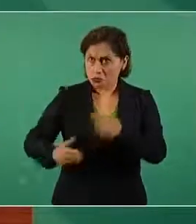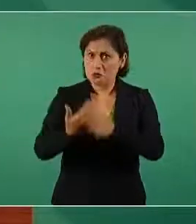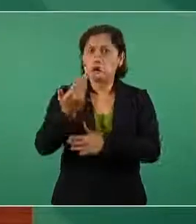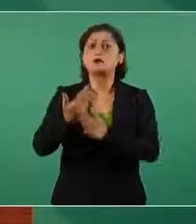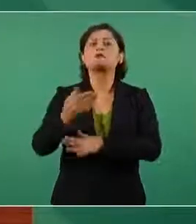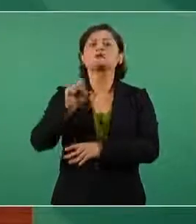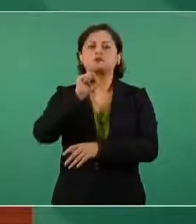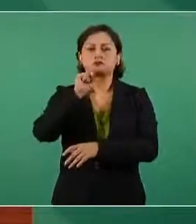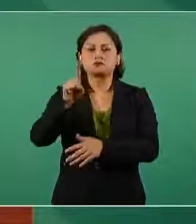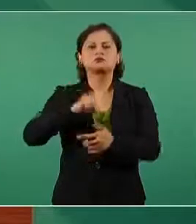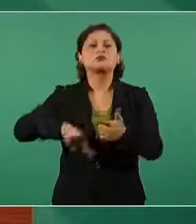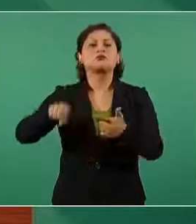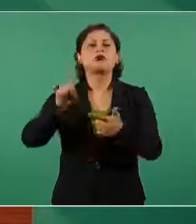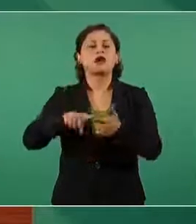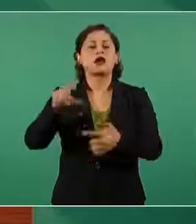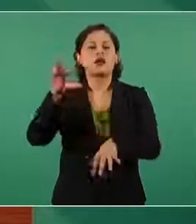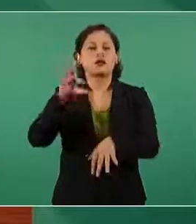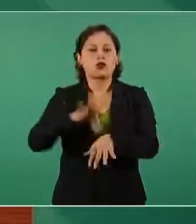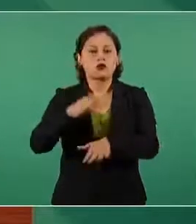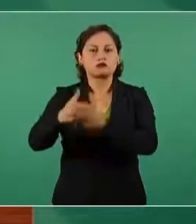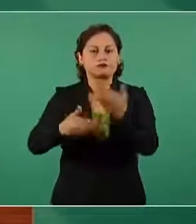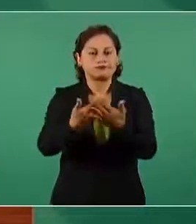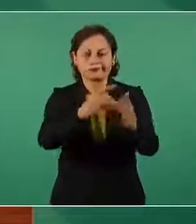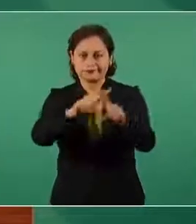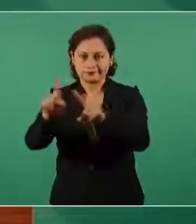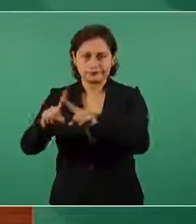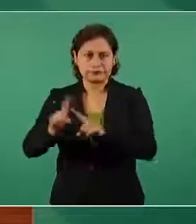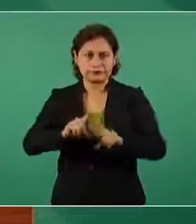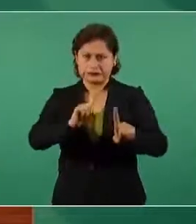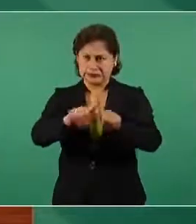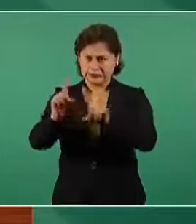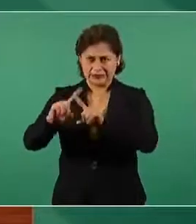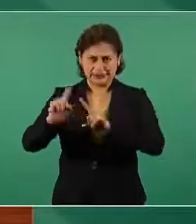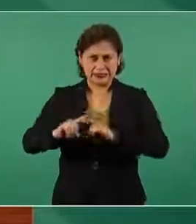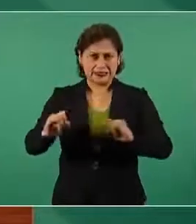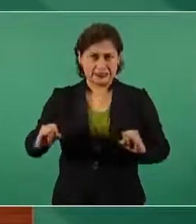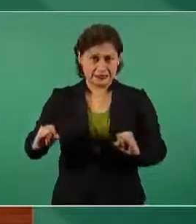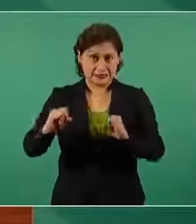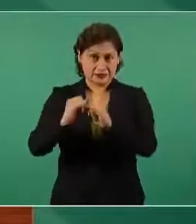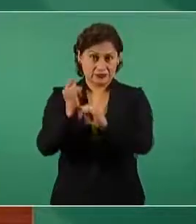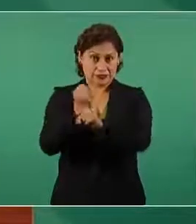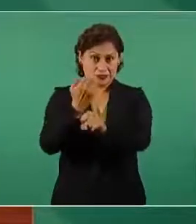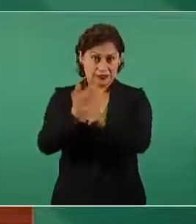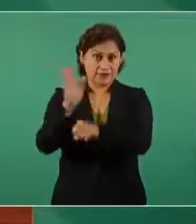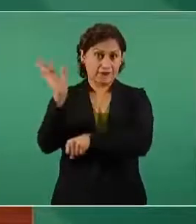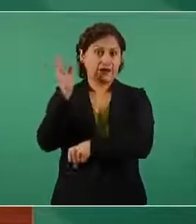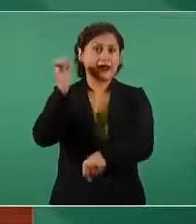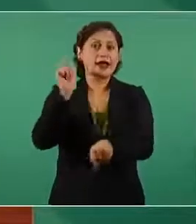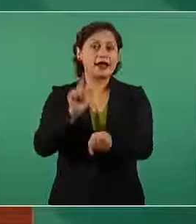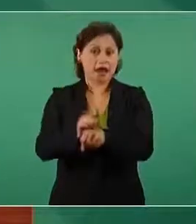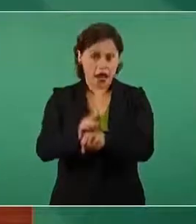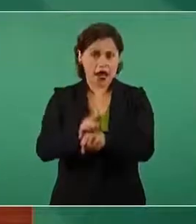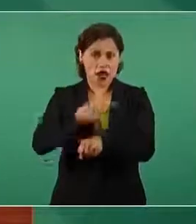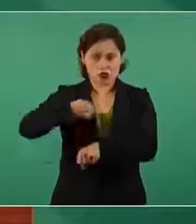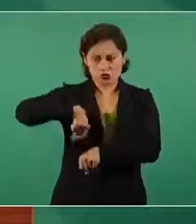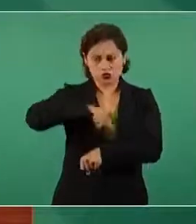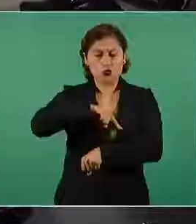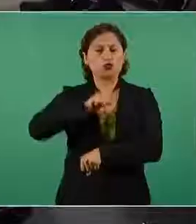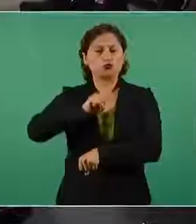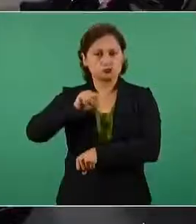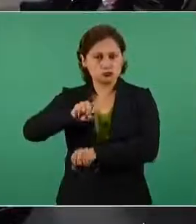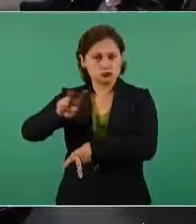de Salud, todos los las instancias federales que necesitamos estar ahí atendiendo a la población con